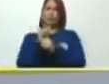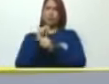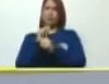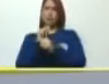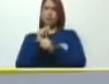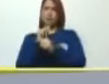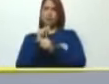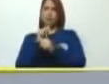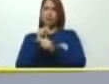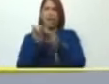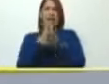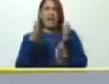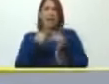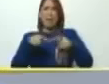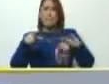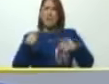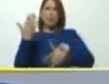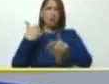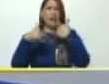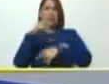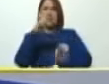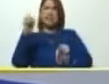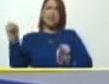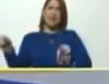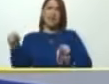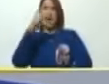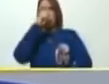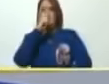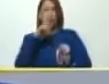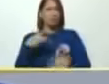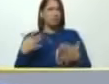Este gran espacio, ¿cómo era hace 100 años?